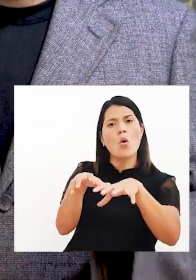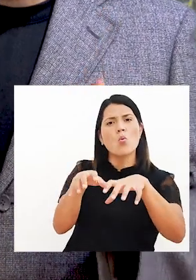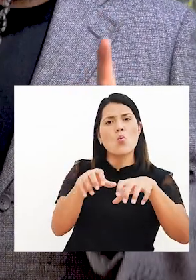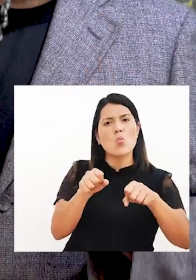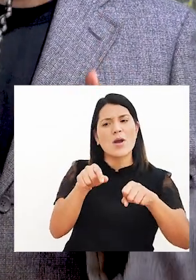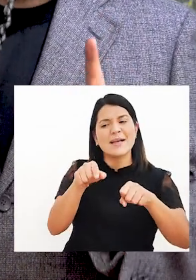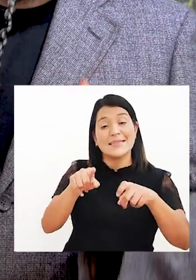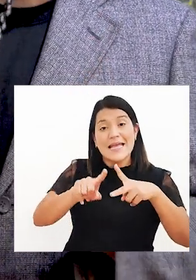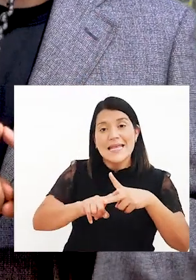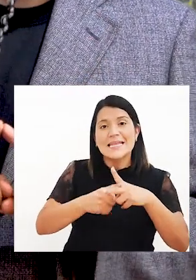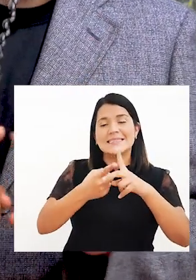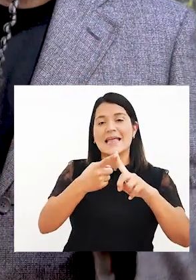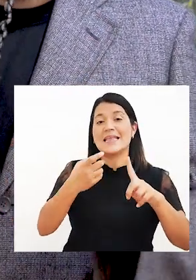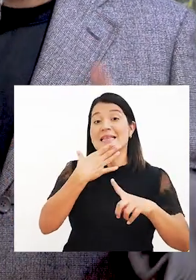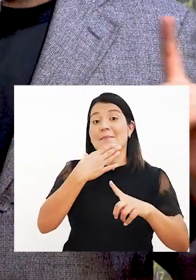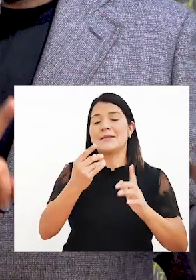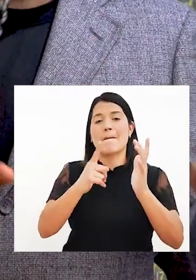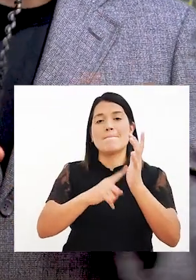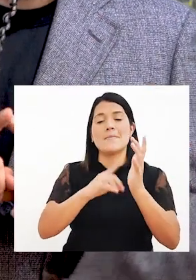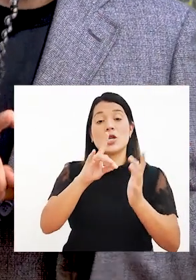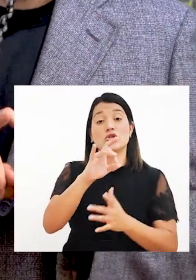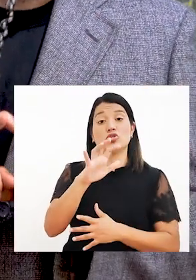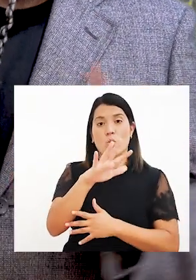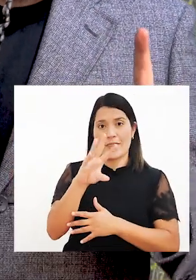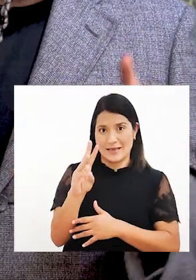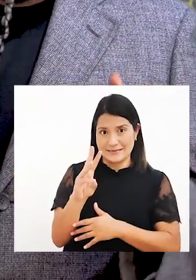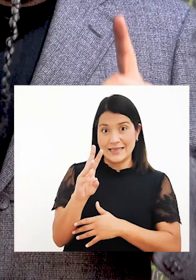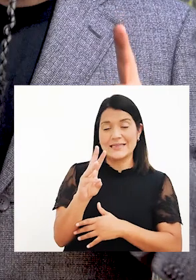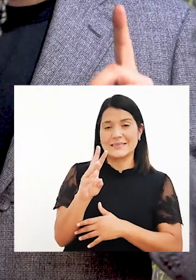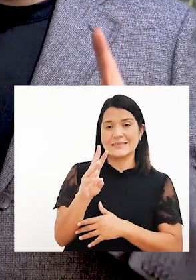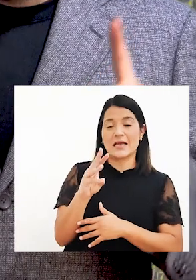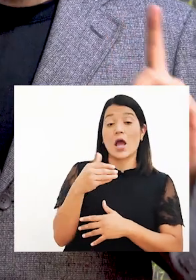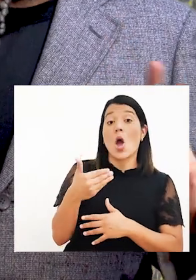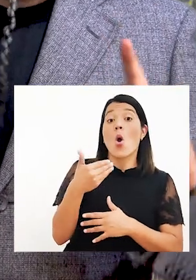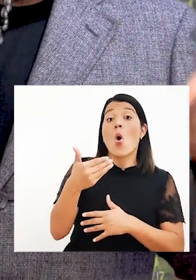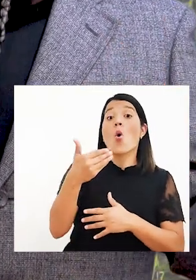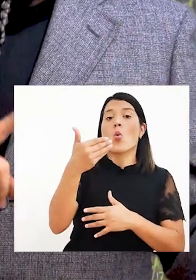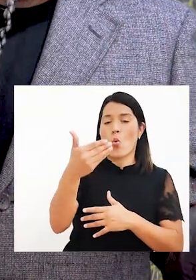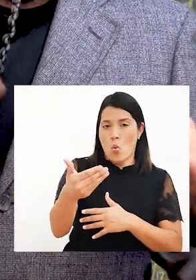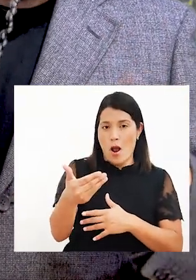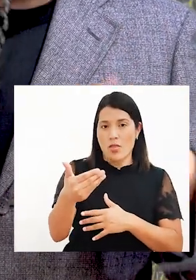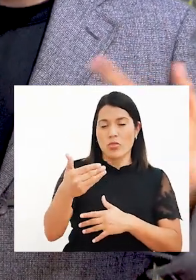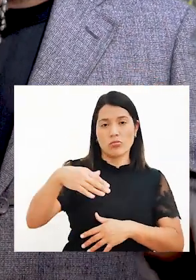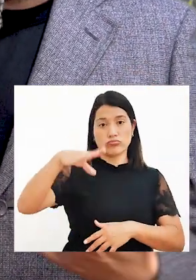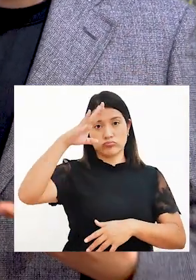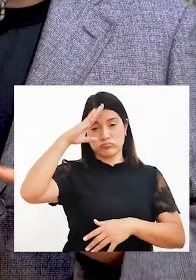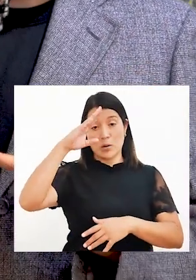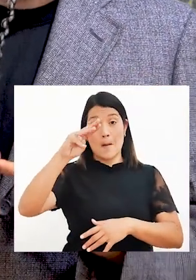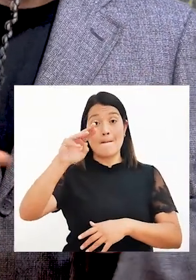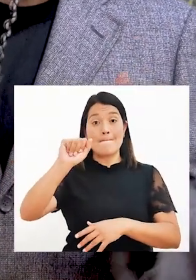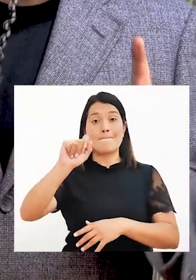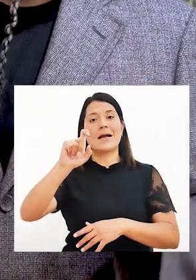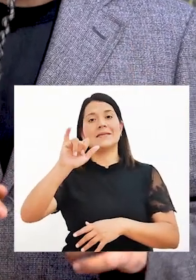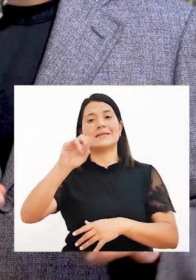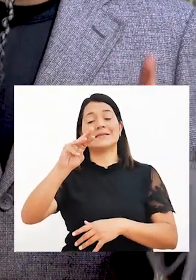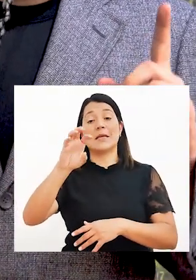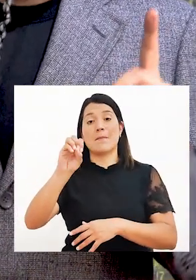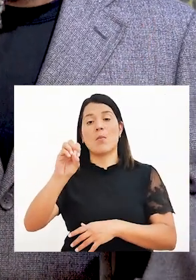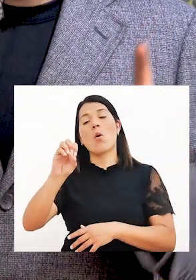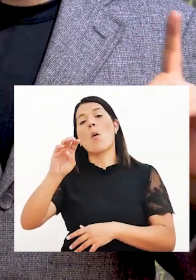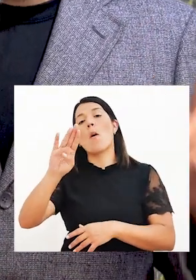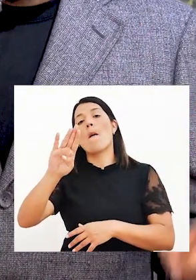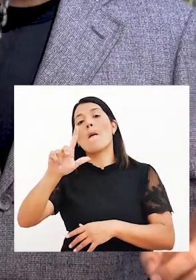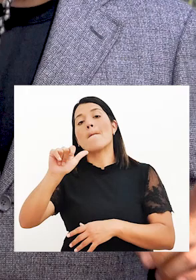desde diciembre de 1856, a inicios de este mes, cuando el mayor, en aquel entonces mayor Máximo Blanco, lideró